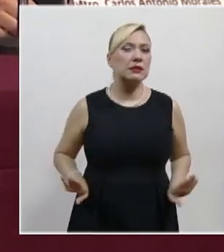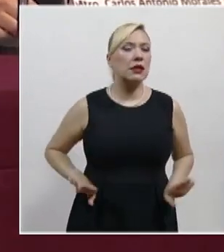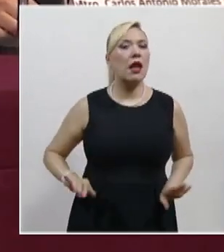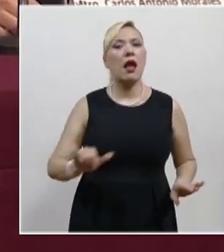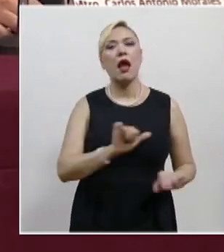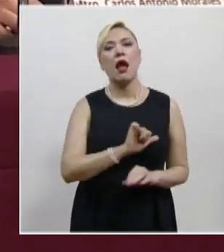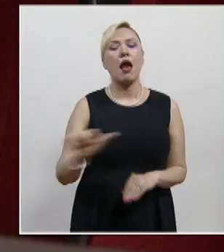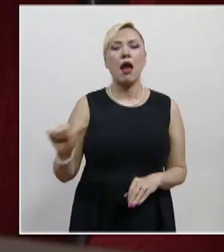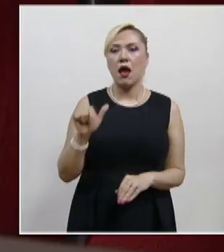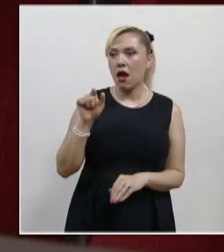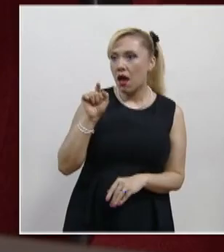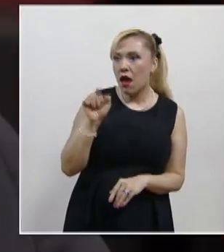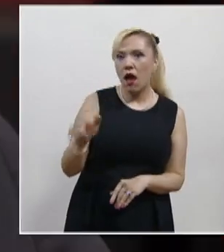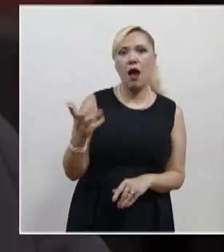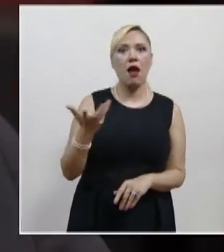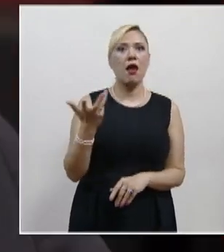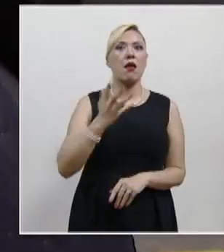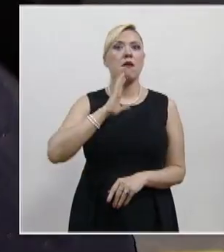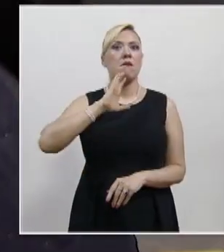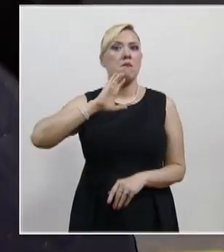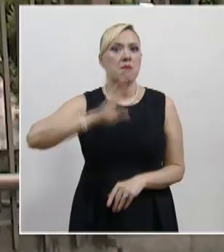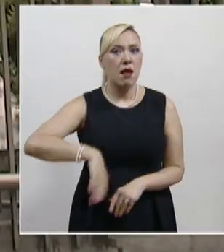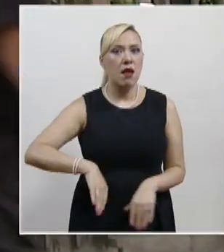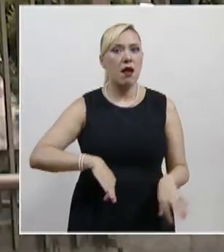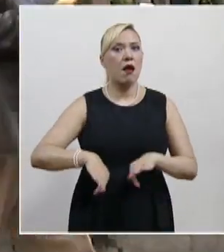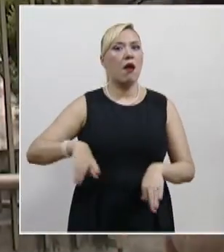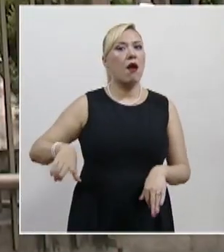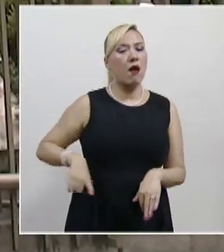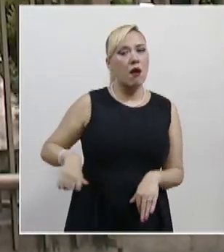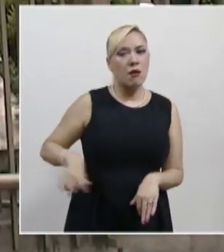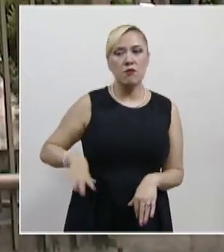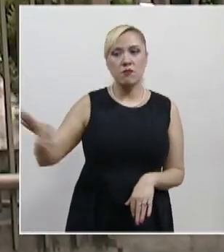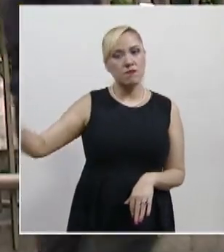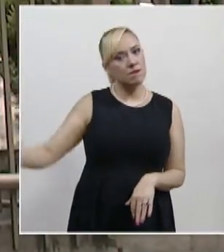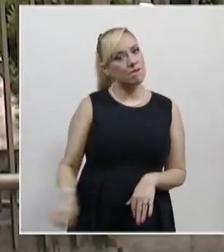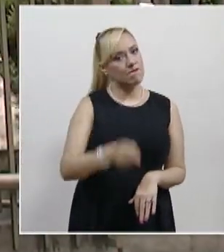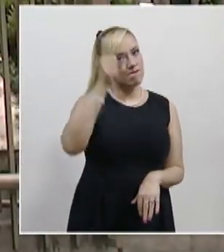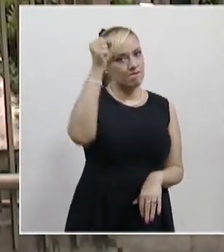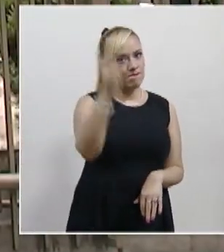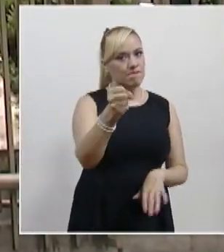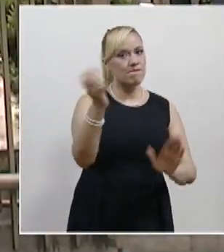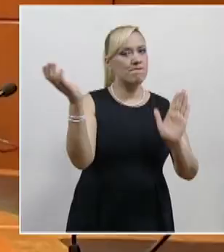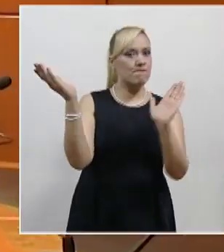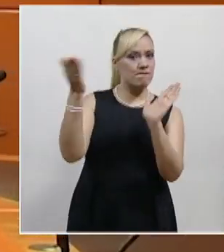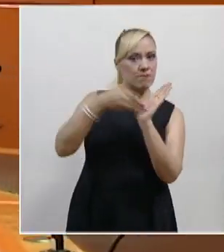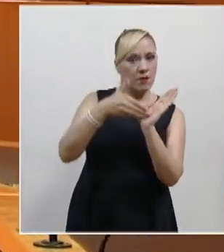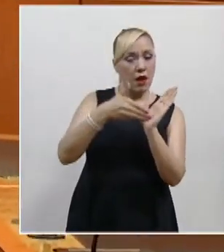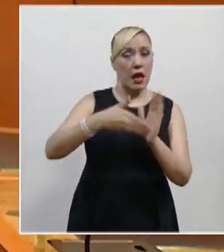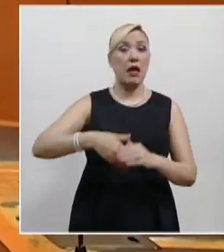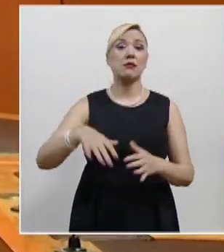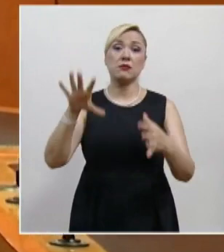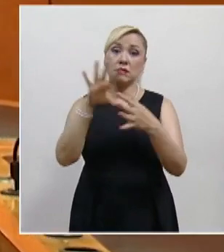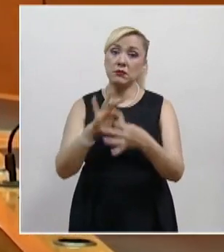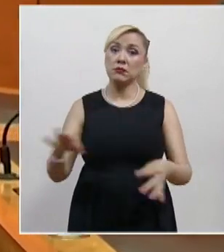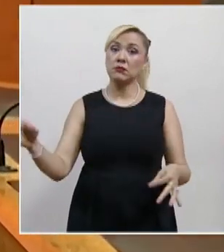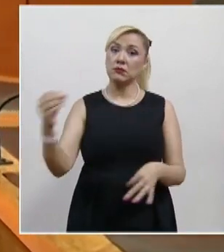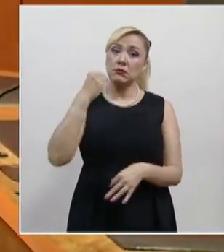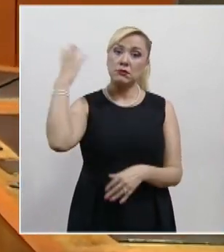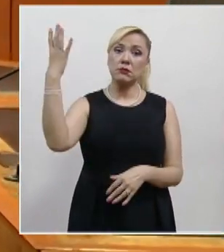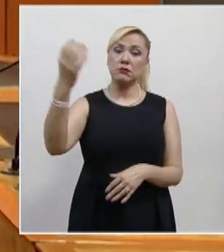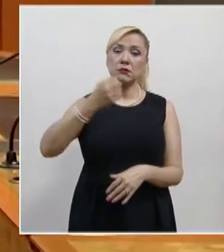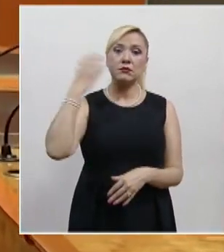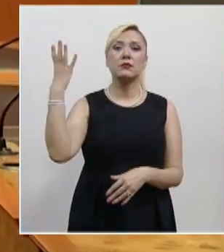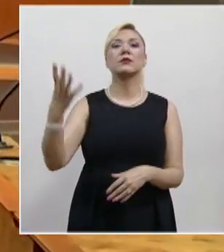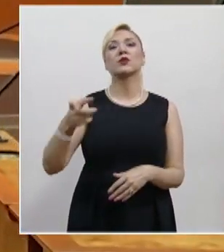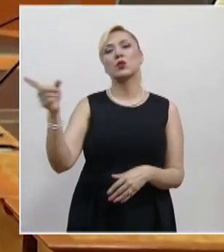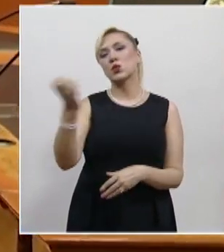tema de responsabilidades de los servidores públicos que son sometidos a procedimientos sancionadores. Se explicó durante la conferencia, que fue